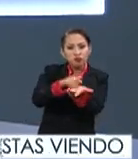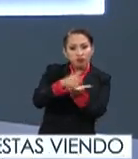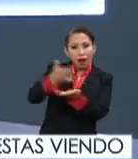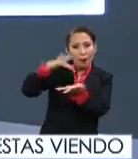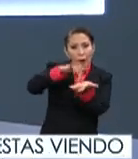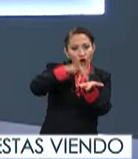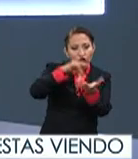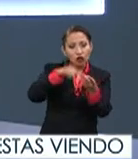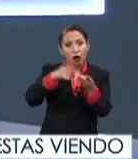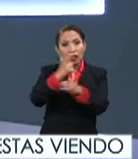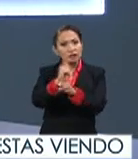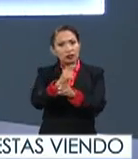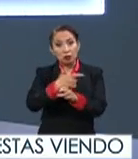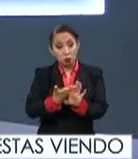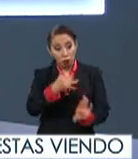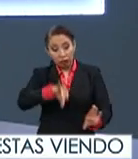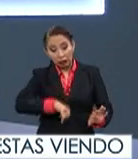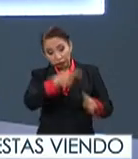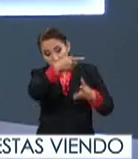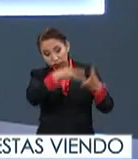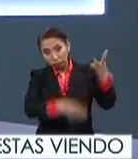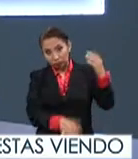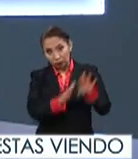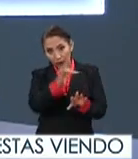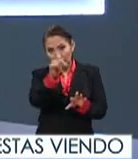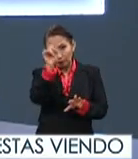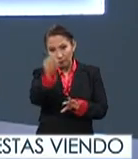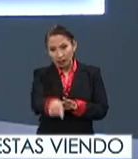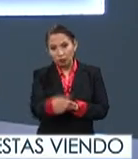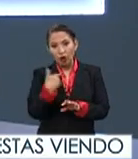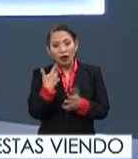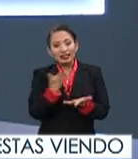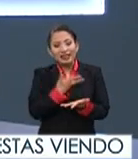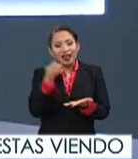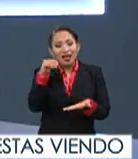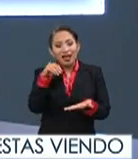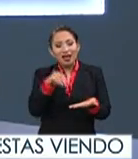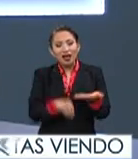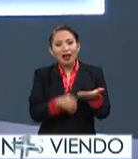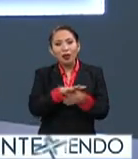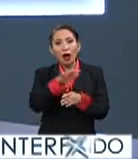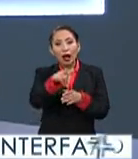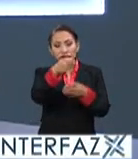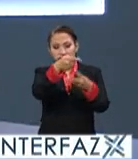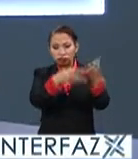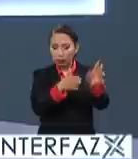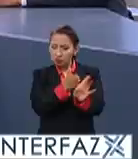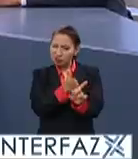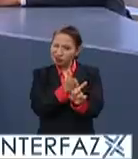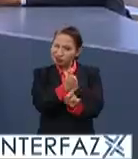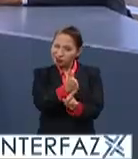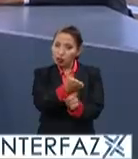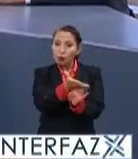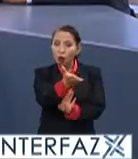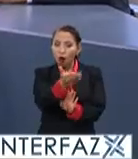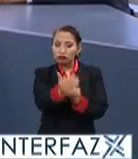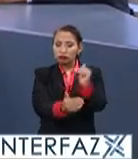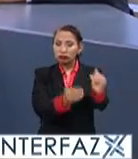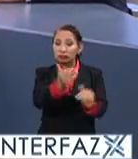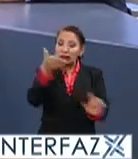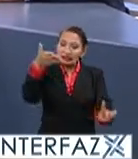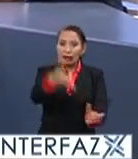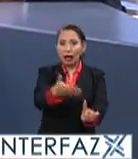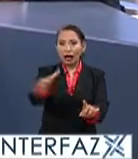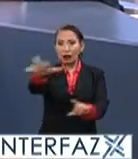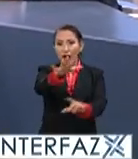La licenciatura es muy, muy interesante en este sentido porque justamente lo que maneja es una línea muy desarrollada